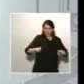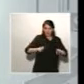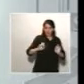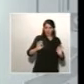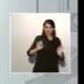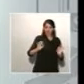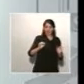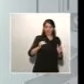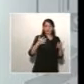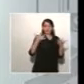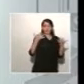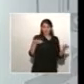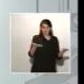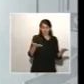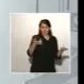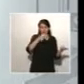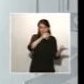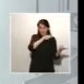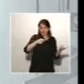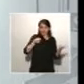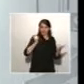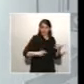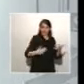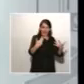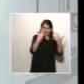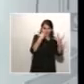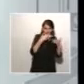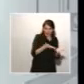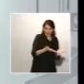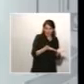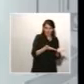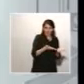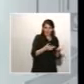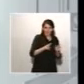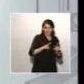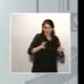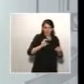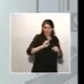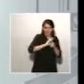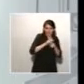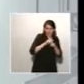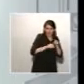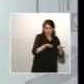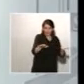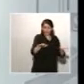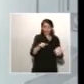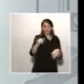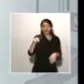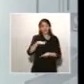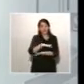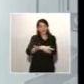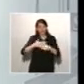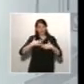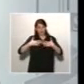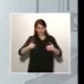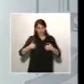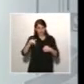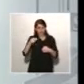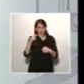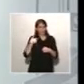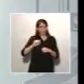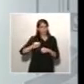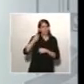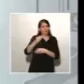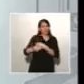cosas que se hizo en el Ministerio de Sanidad fue hacer un comité de sociedades